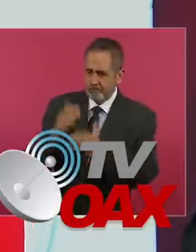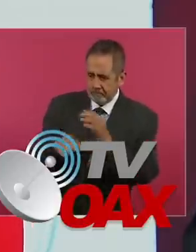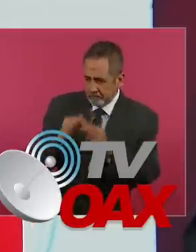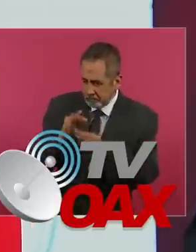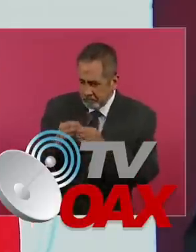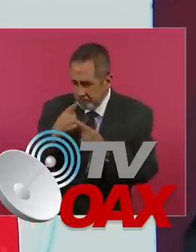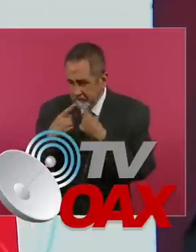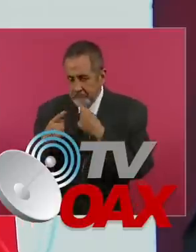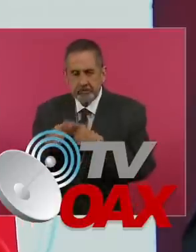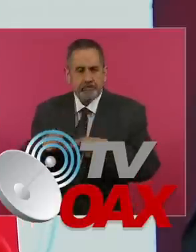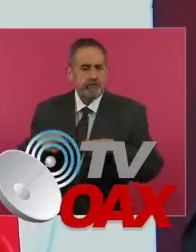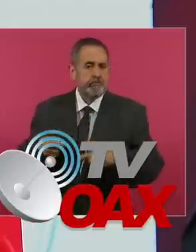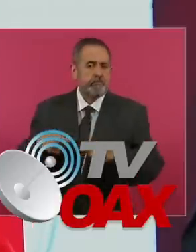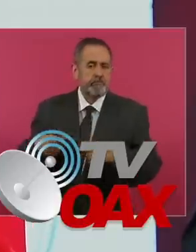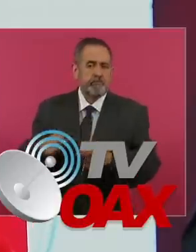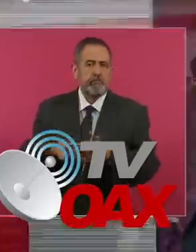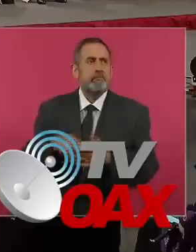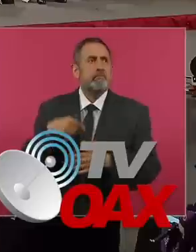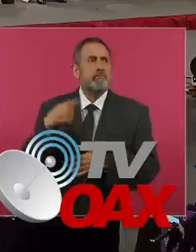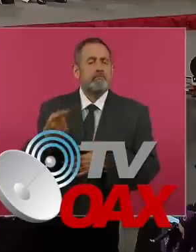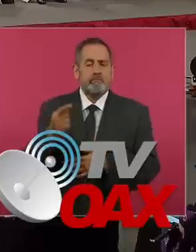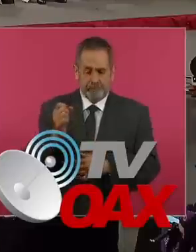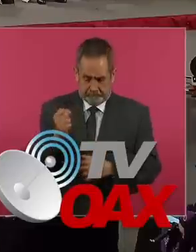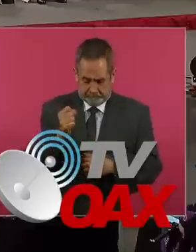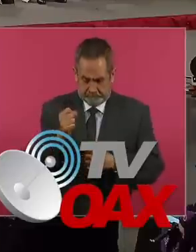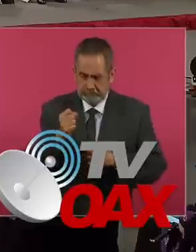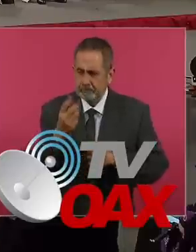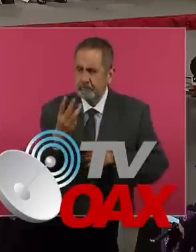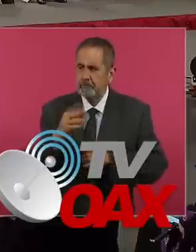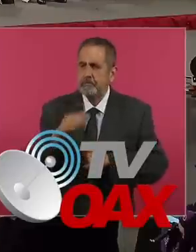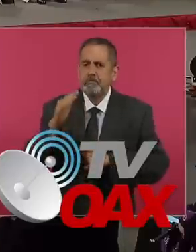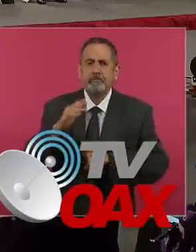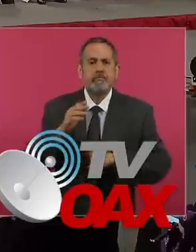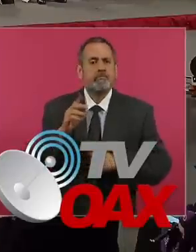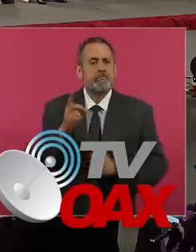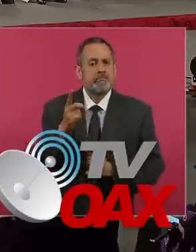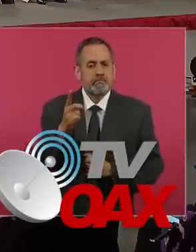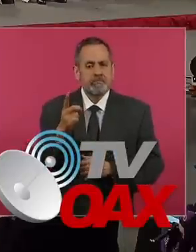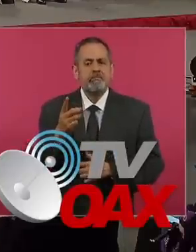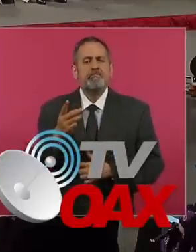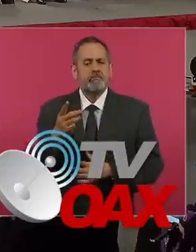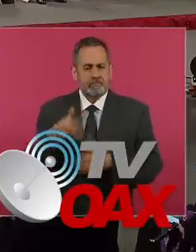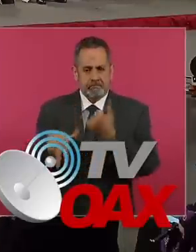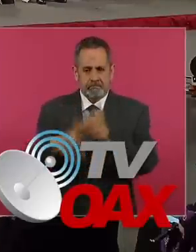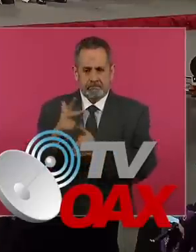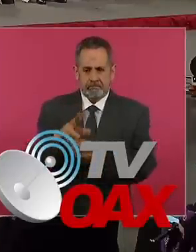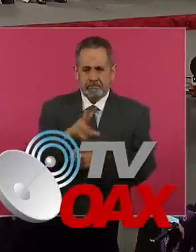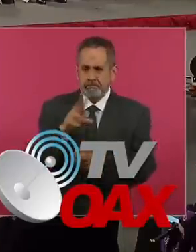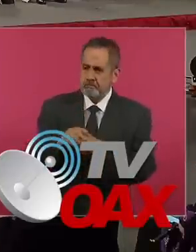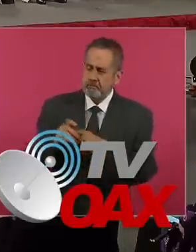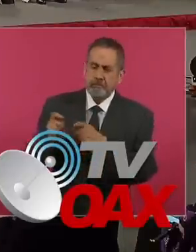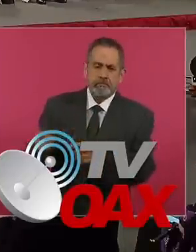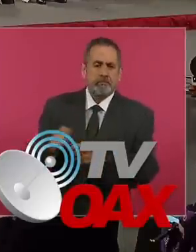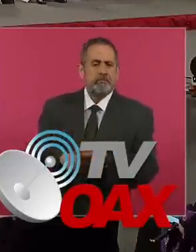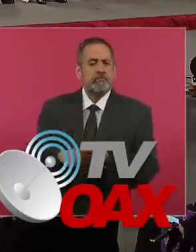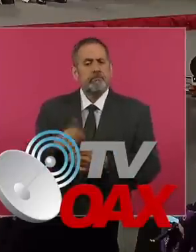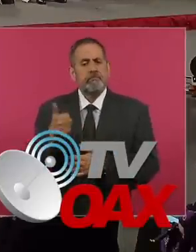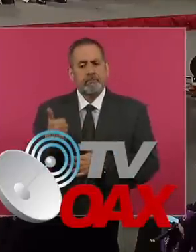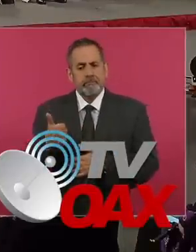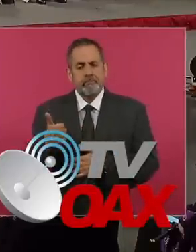entregando tres trenes más en septiembre y para diciembre tendremos 13 trenes entregados. Seis completamente